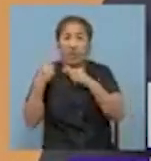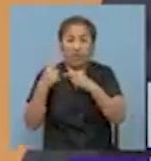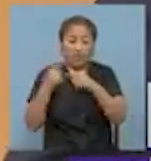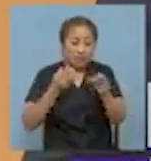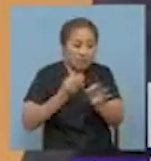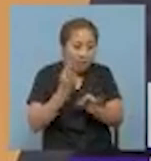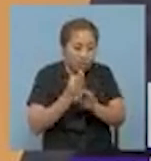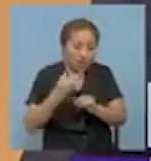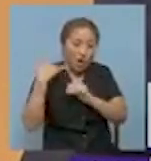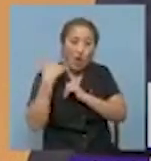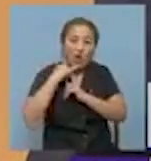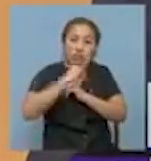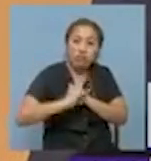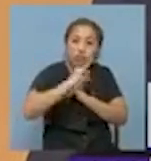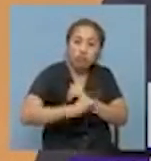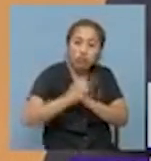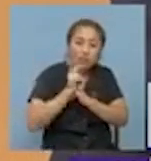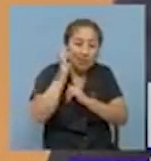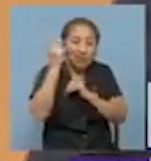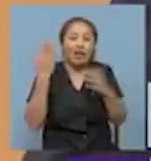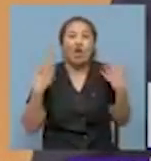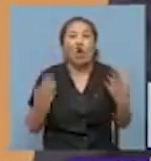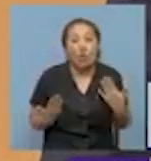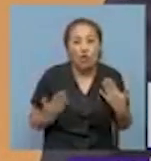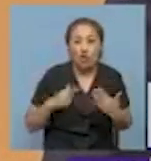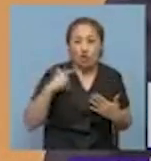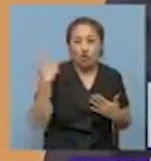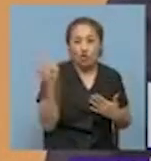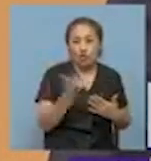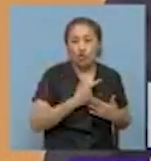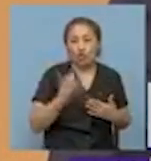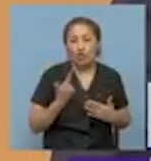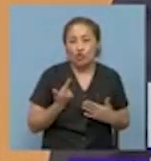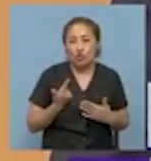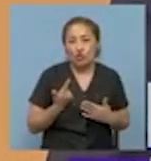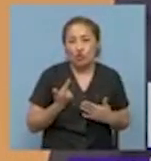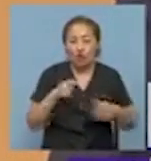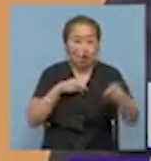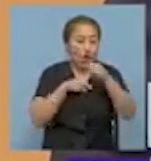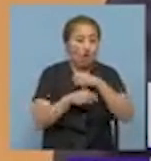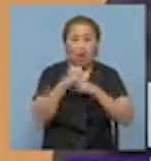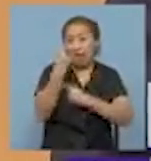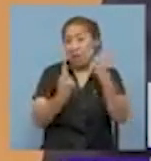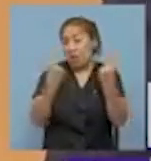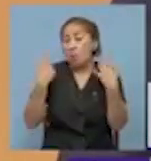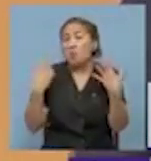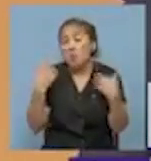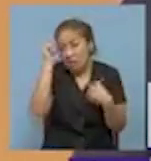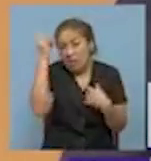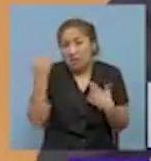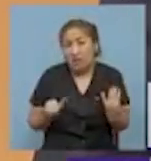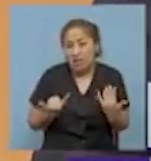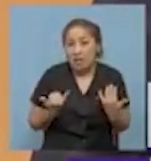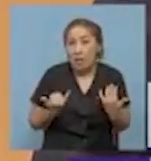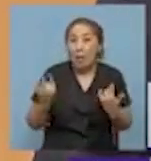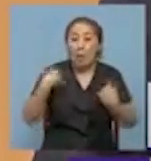querer transmitirle esas ideas nosotros no estamos digamos en contra de que cada uno tenga sus ideas las cuestiones que